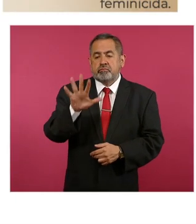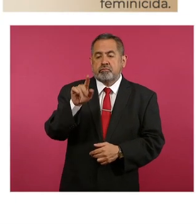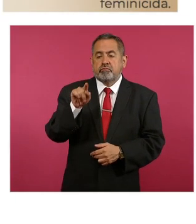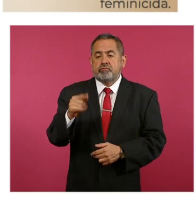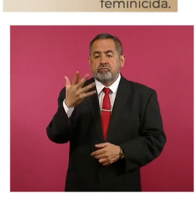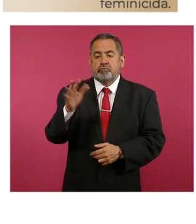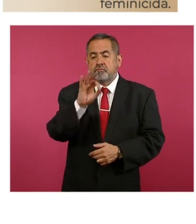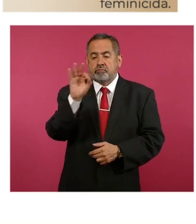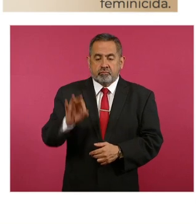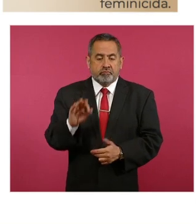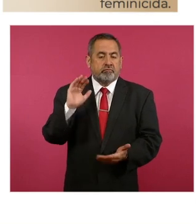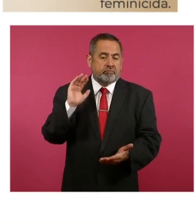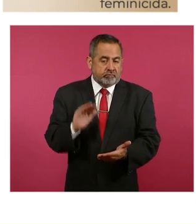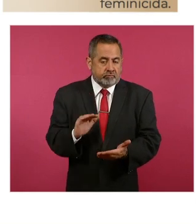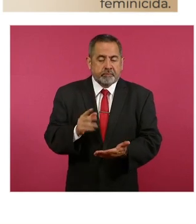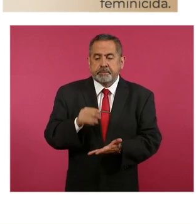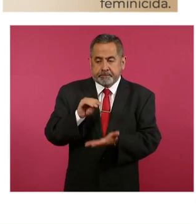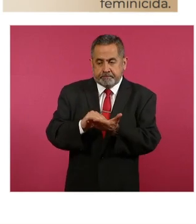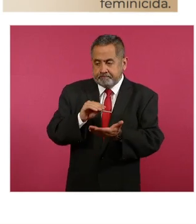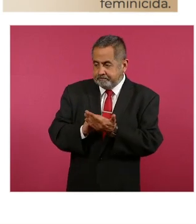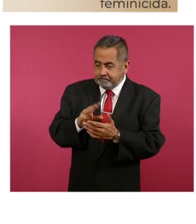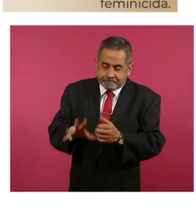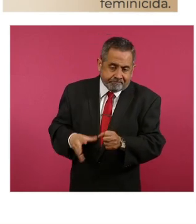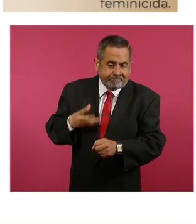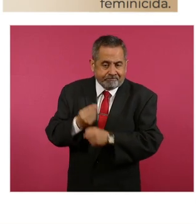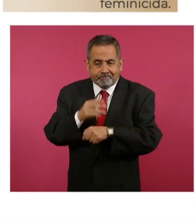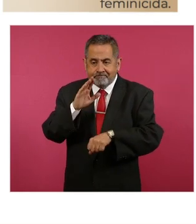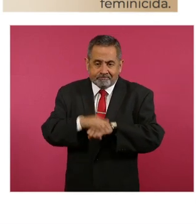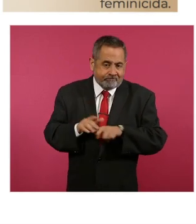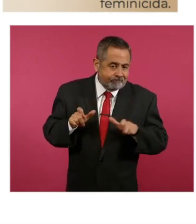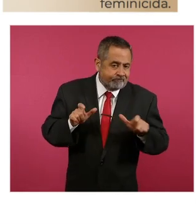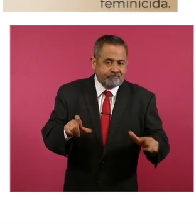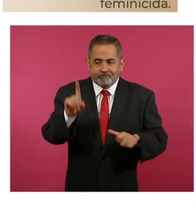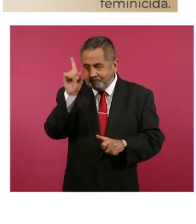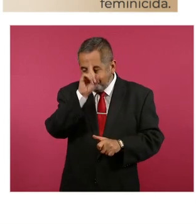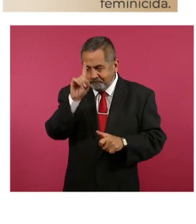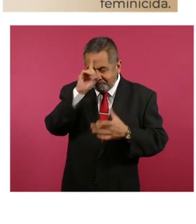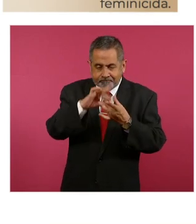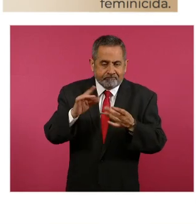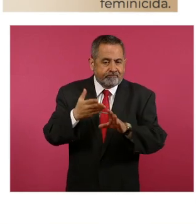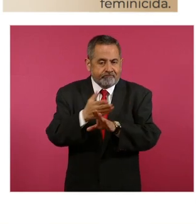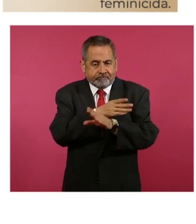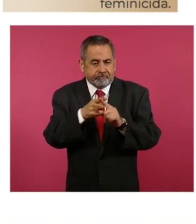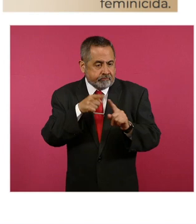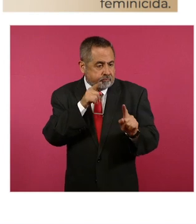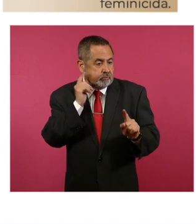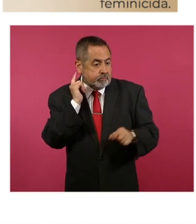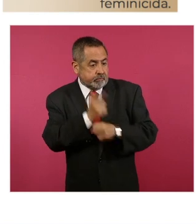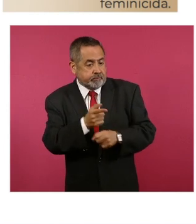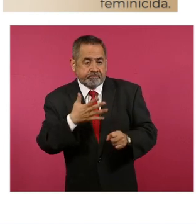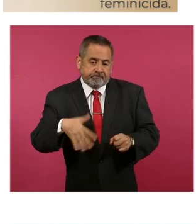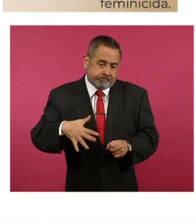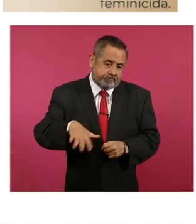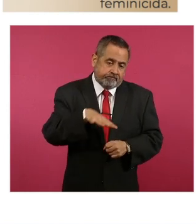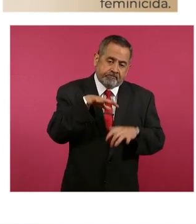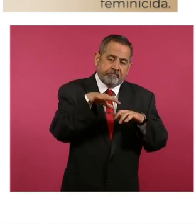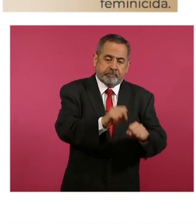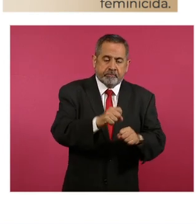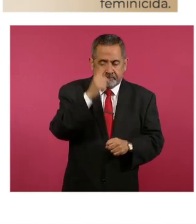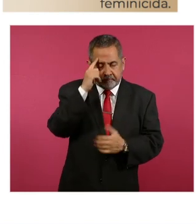Y seguimos intensificando las acciones de prevención, persecución y sanción de la violencia